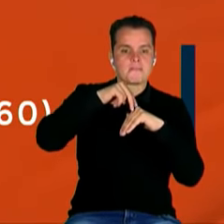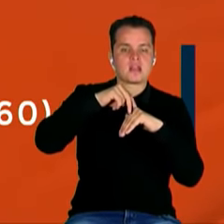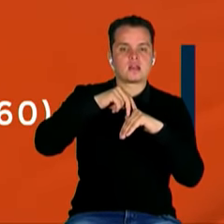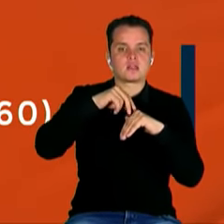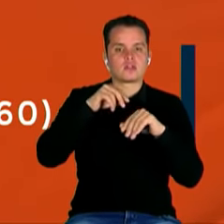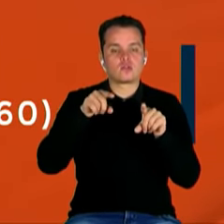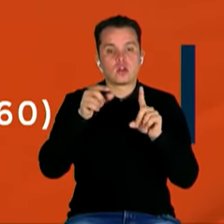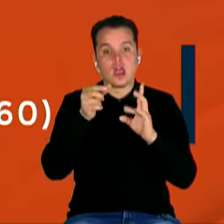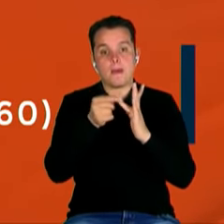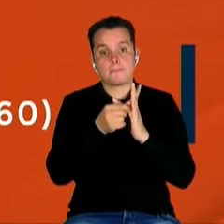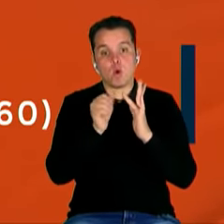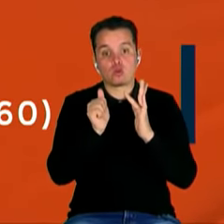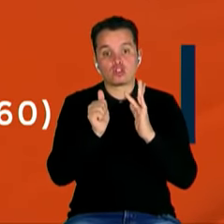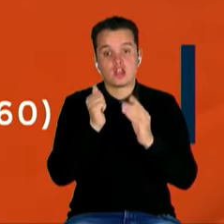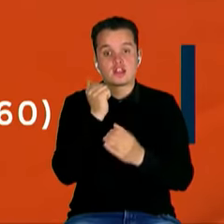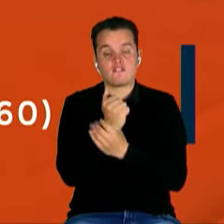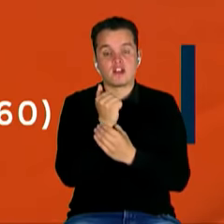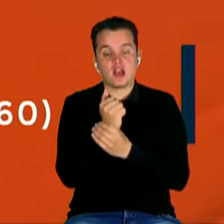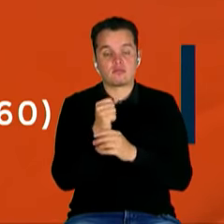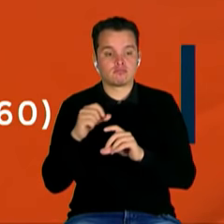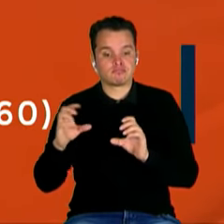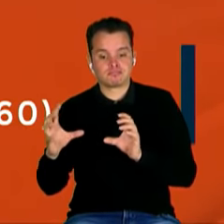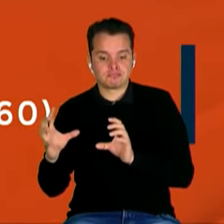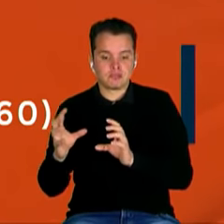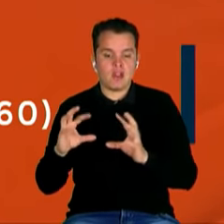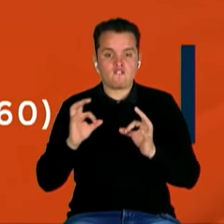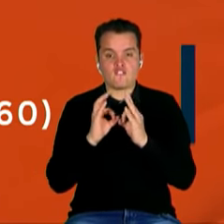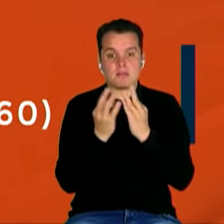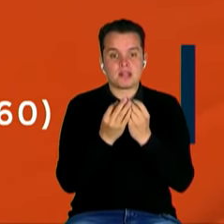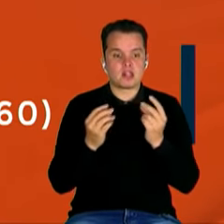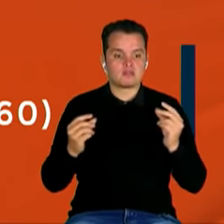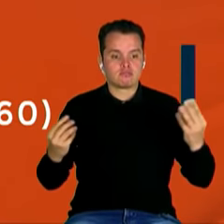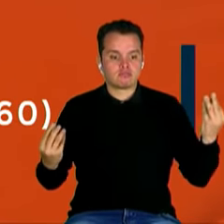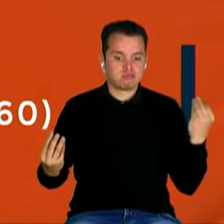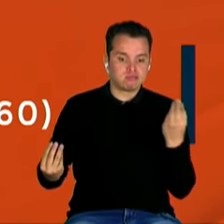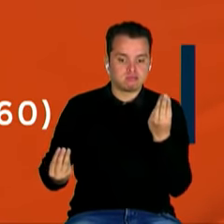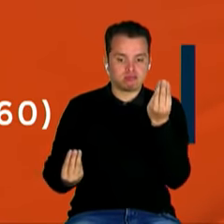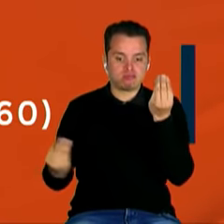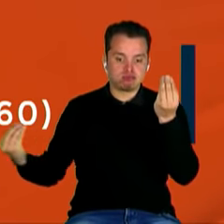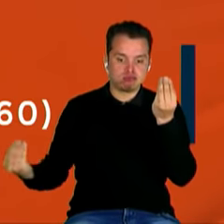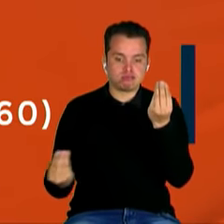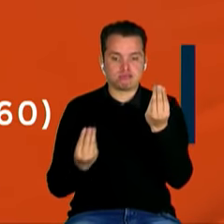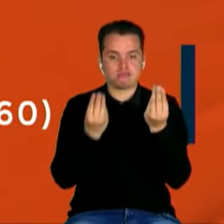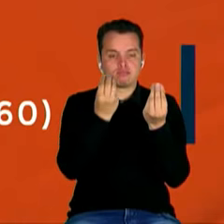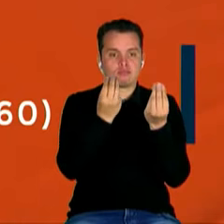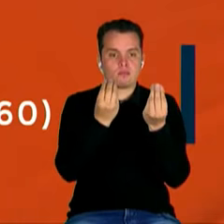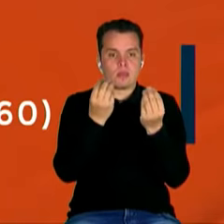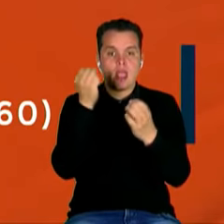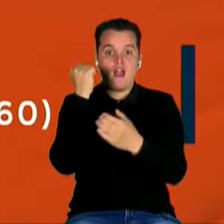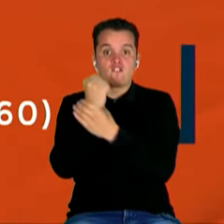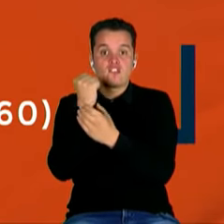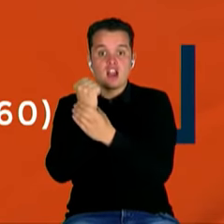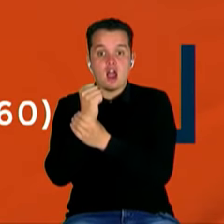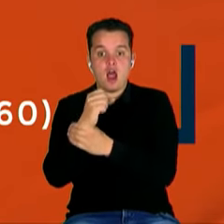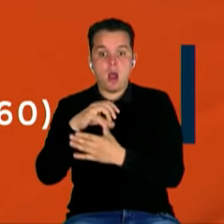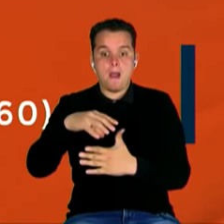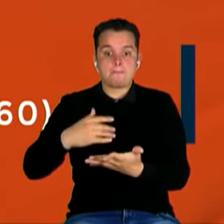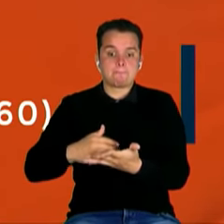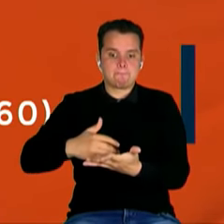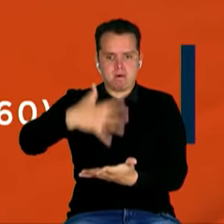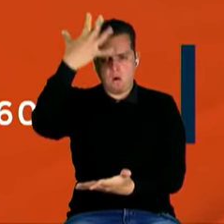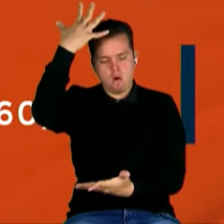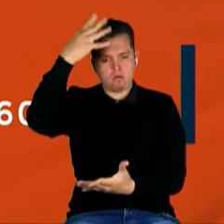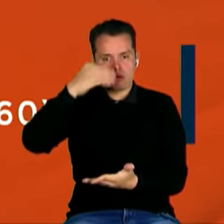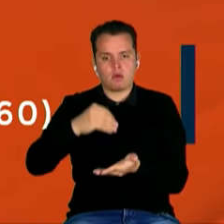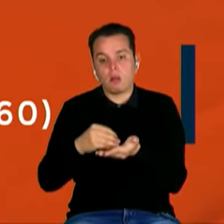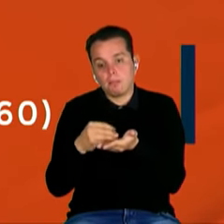él tenía y con él Lot. Versículo 2, y Abraham era riquísimo, no era rico, era